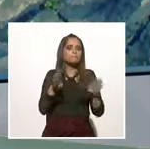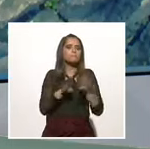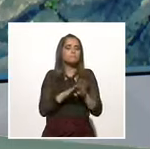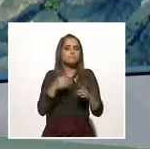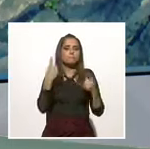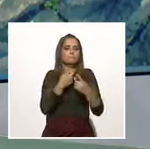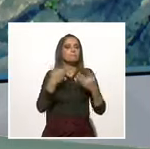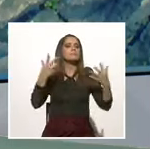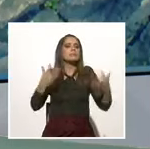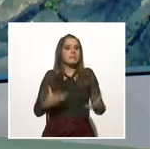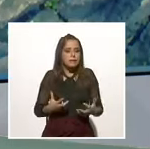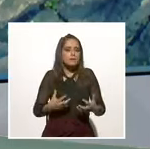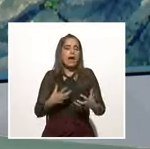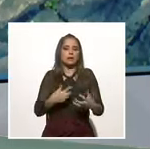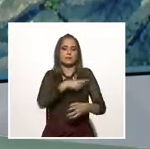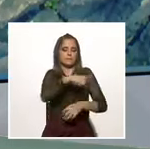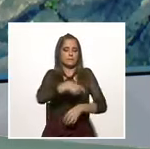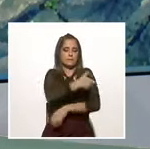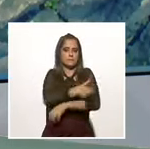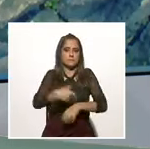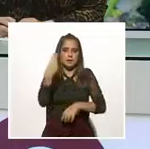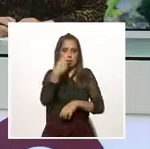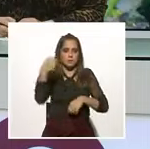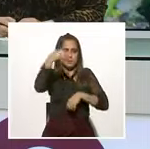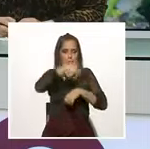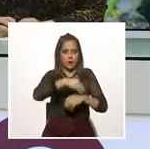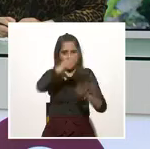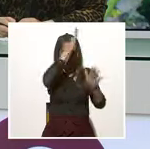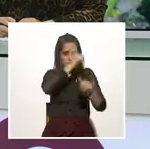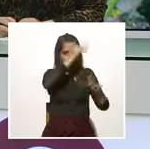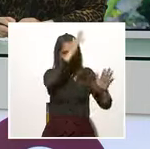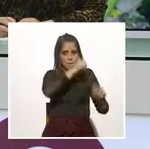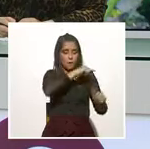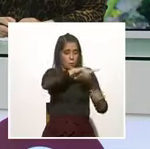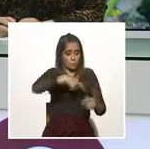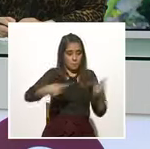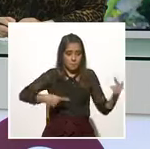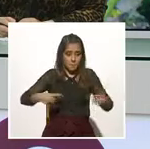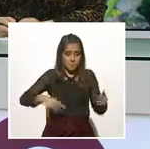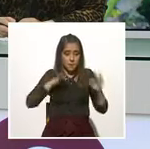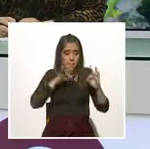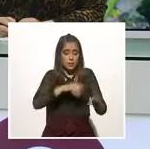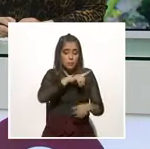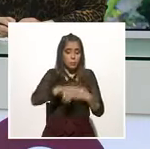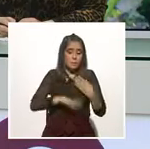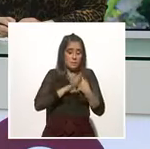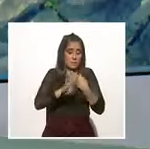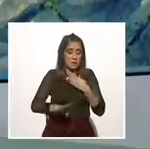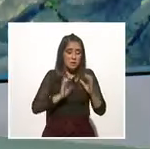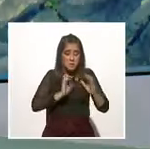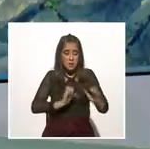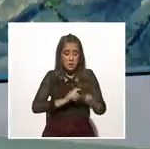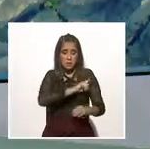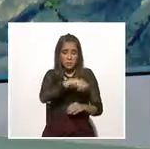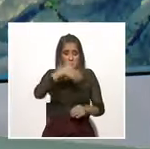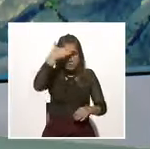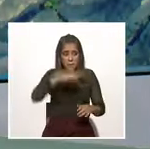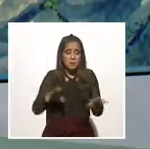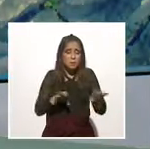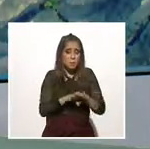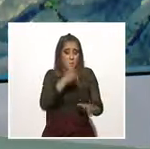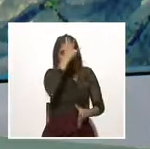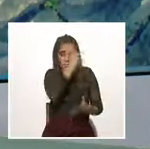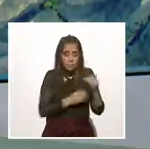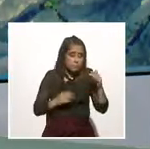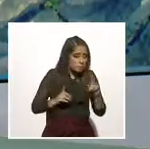que más nos pueden afectar y si estamos o no preparados para enfrentarlos, para prevenirlos y para que en el momento en el que se llegasen a